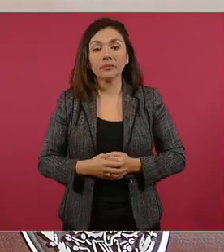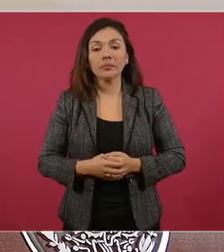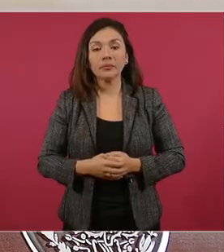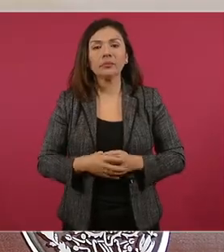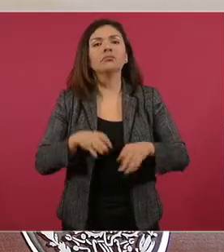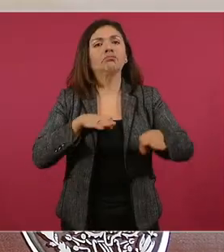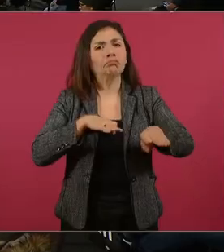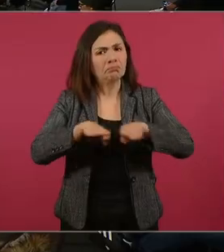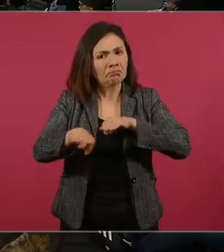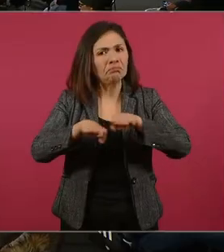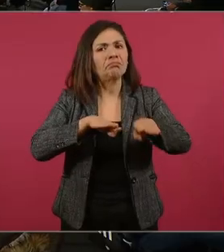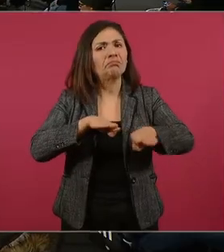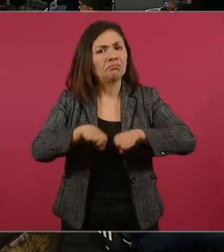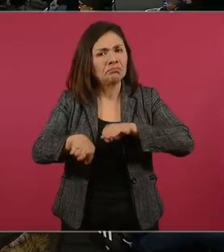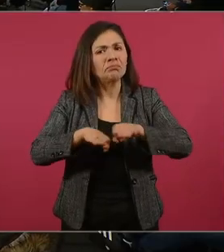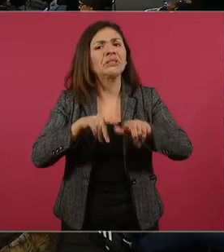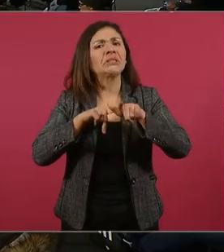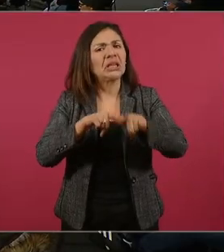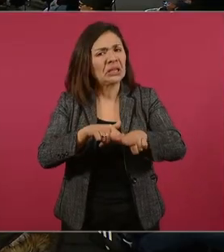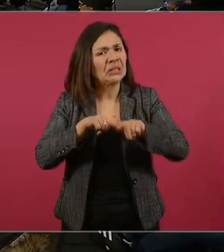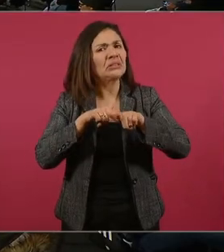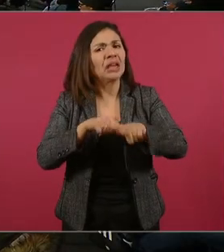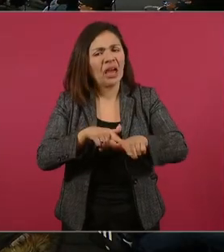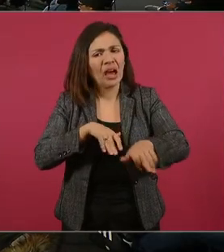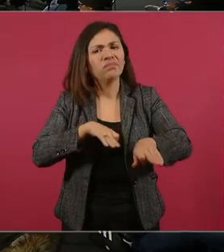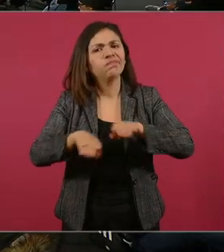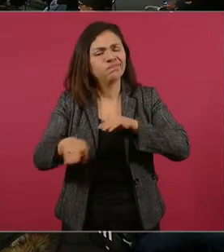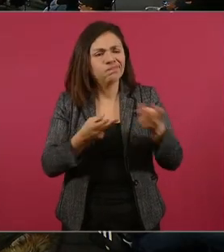Trabajamos y trabajamos abajo,